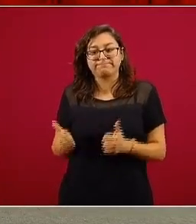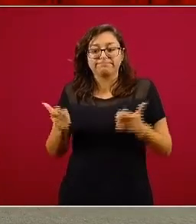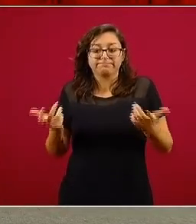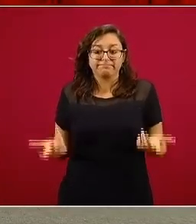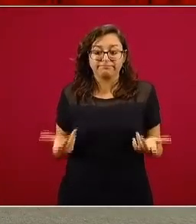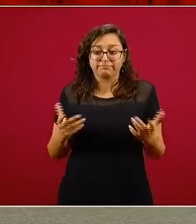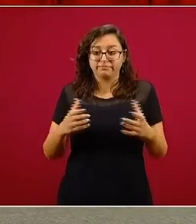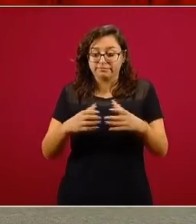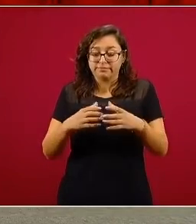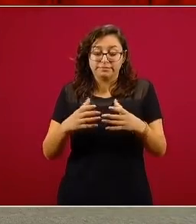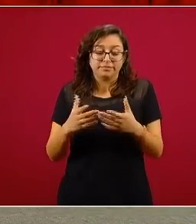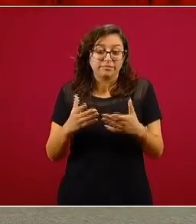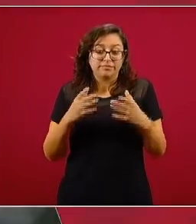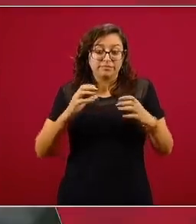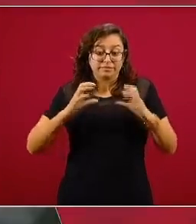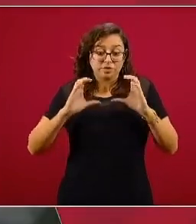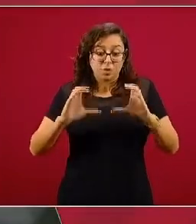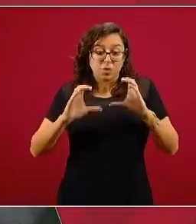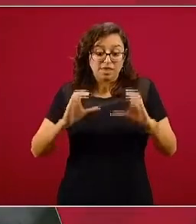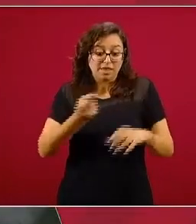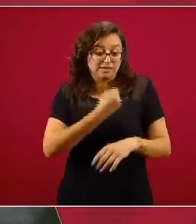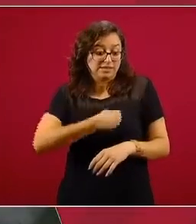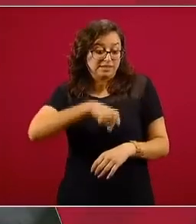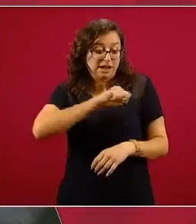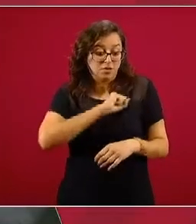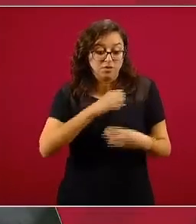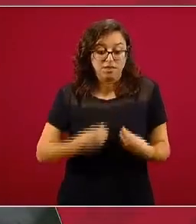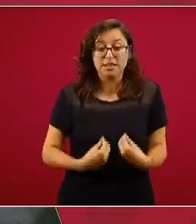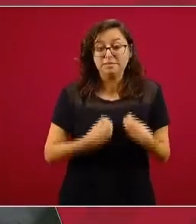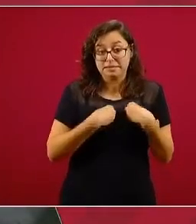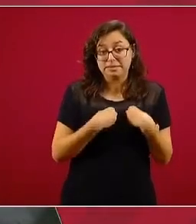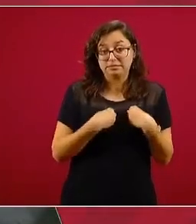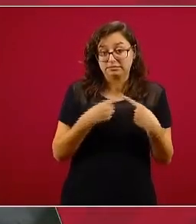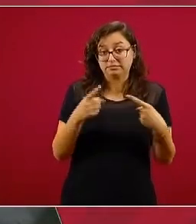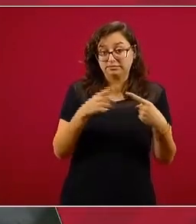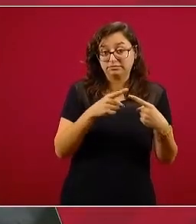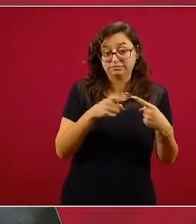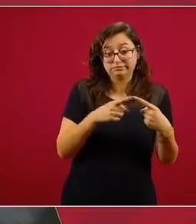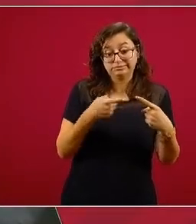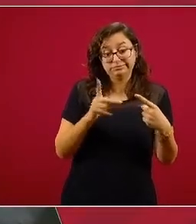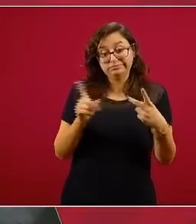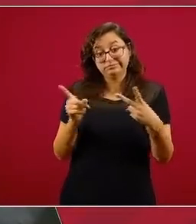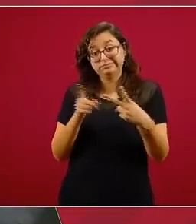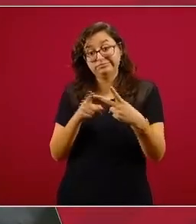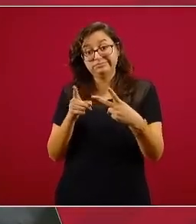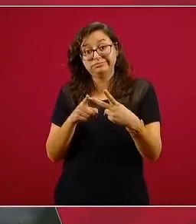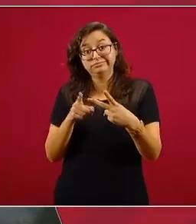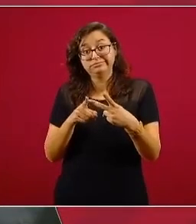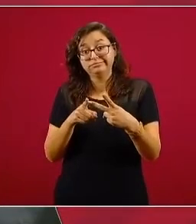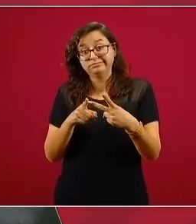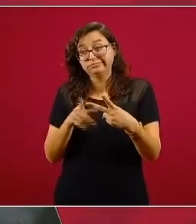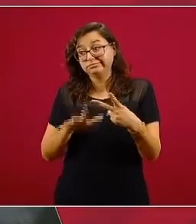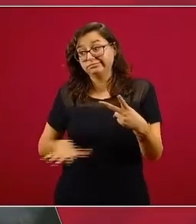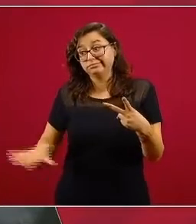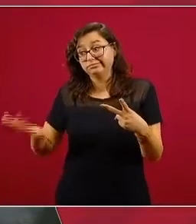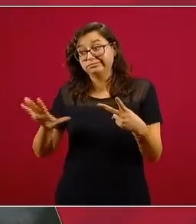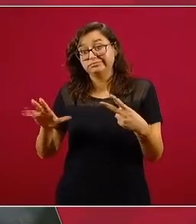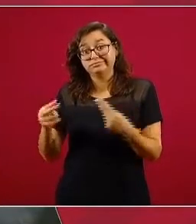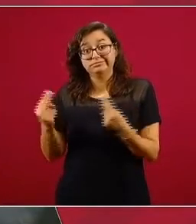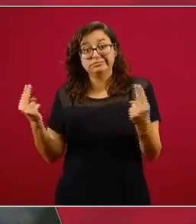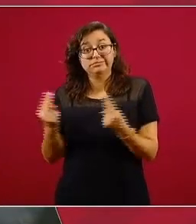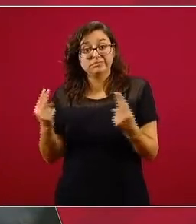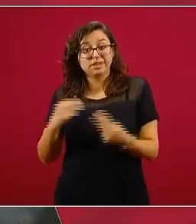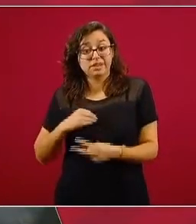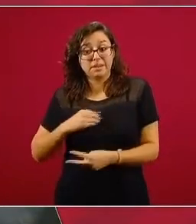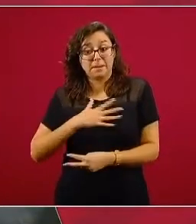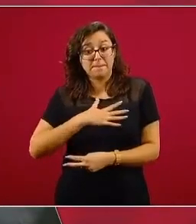salud y la vida. El otro bien público a cuidar es el bienestar, y el bienestar en mucho depende